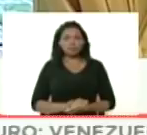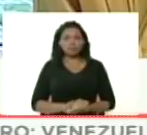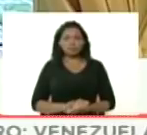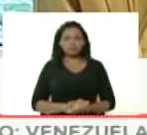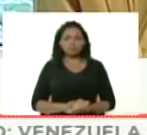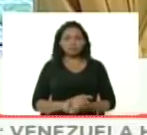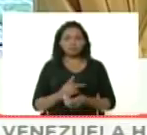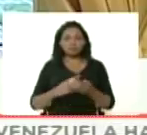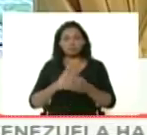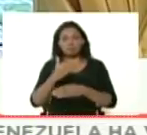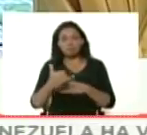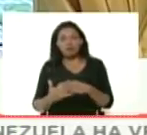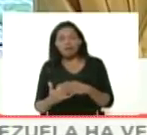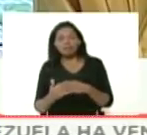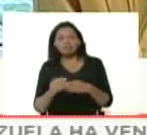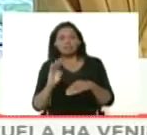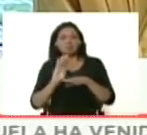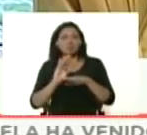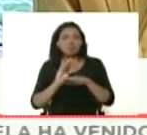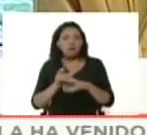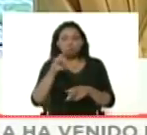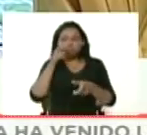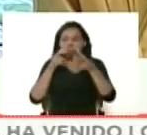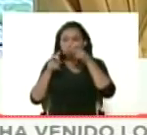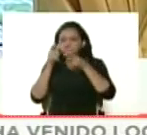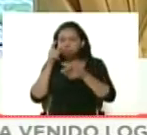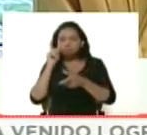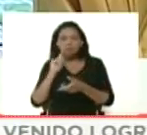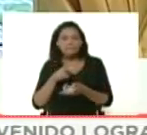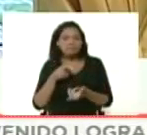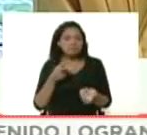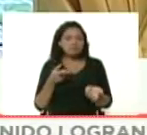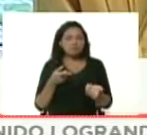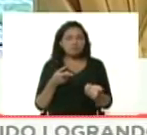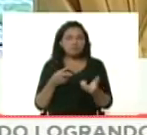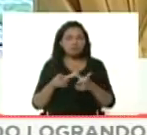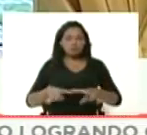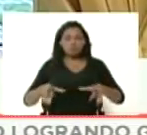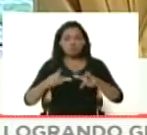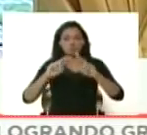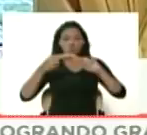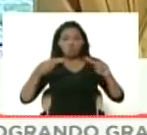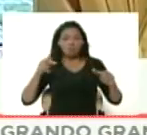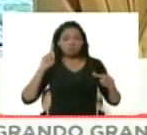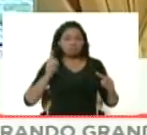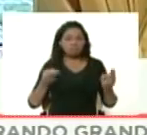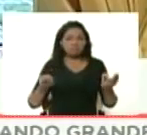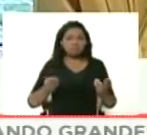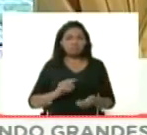los planes de protección, vigilancia, los cuadrantes de paz. Se puede